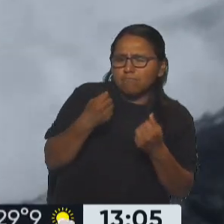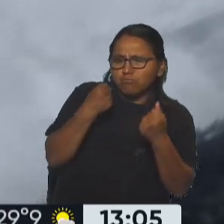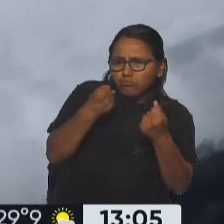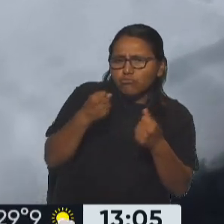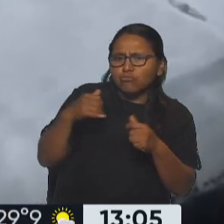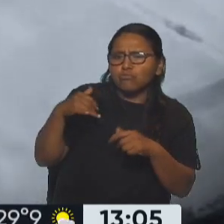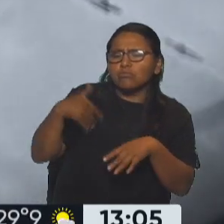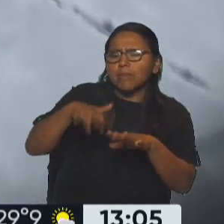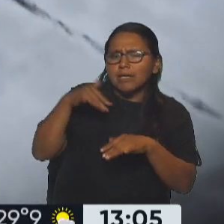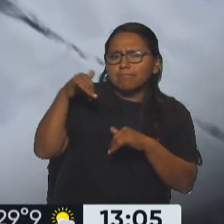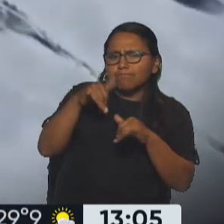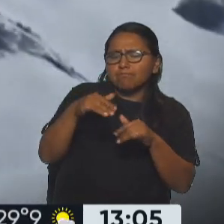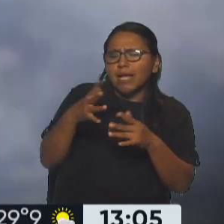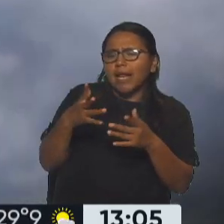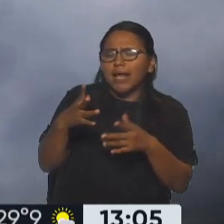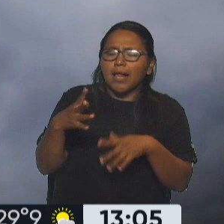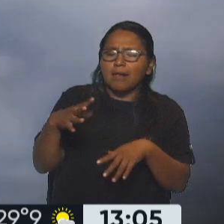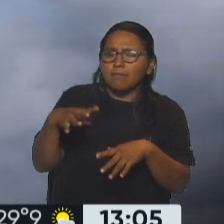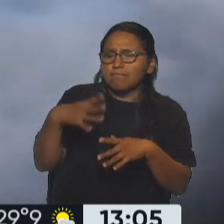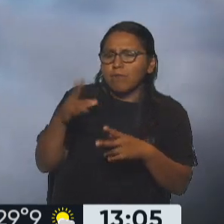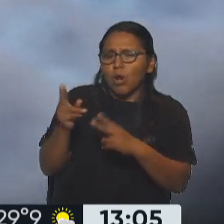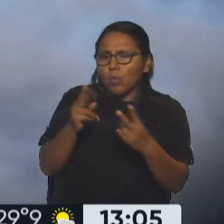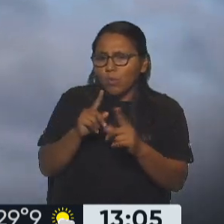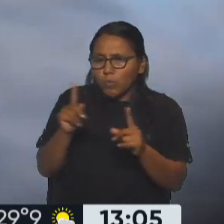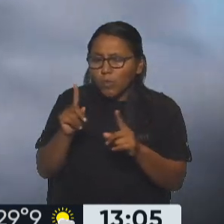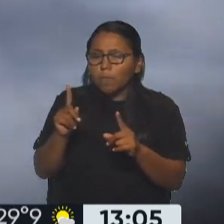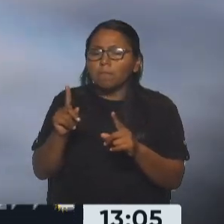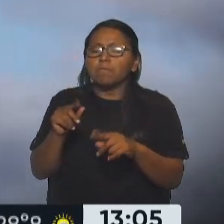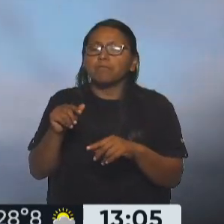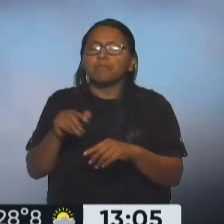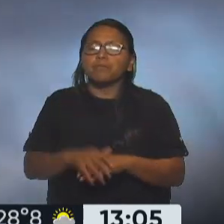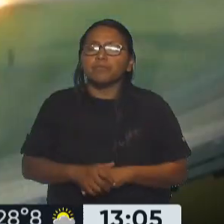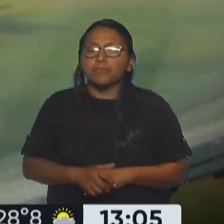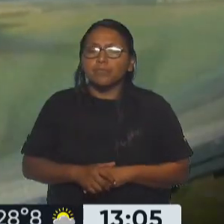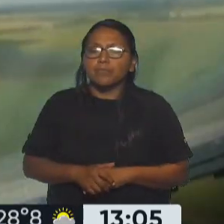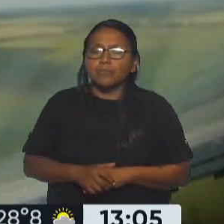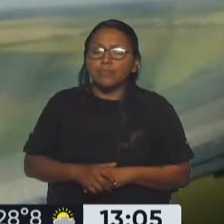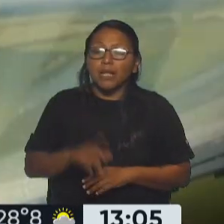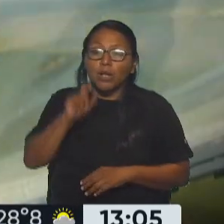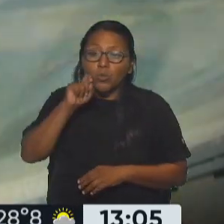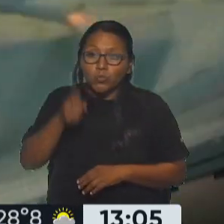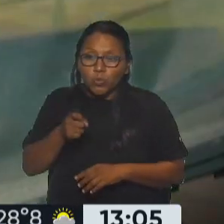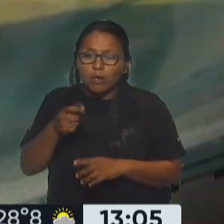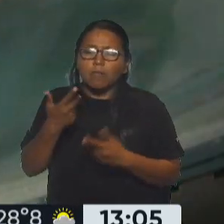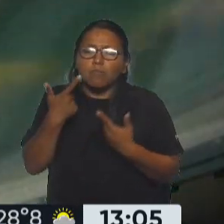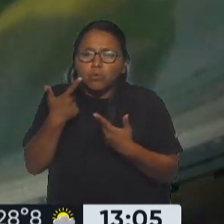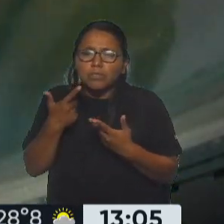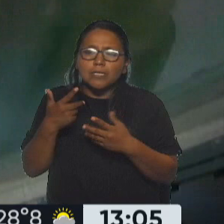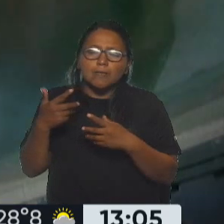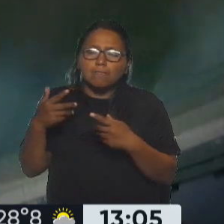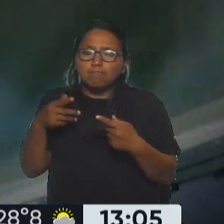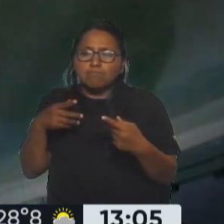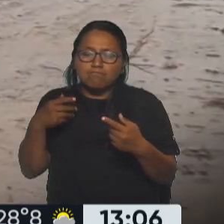en gran medida para evitar pérdidas importantes por obra de unas defensas antiaéreas que los ucranianos lograron mantener